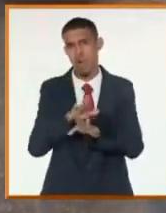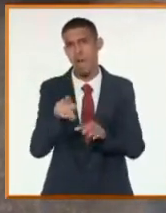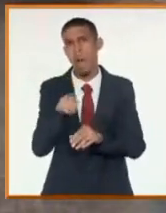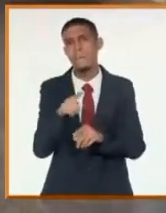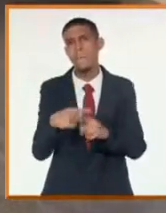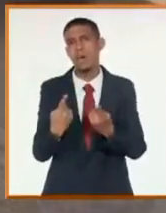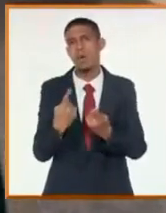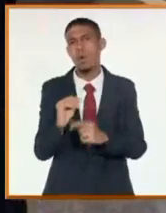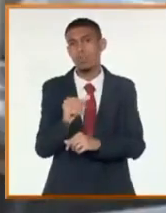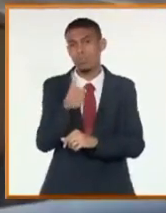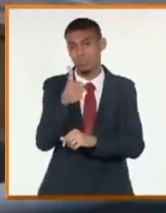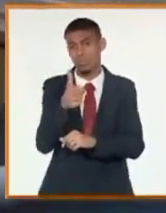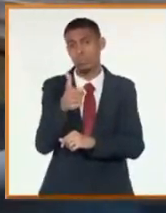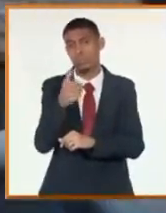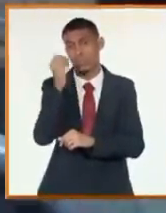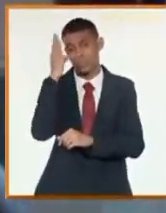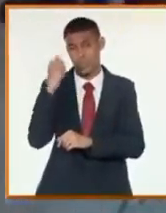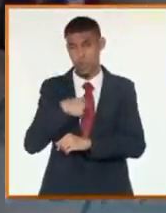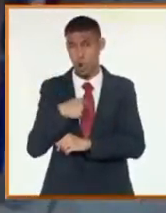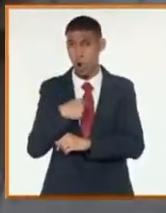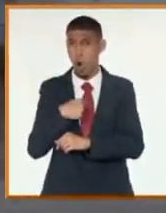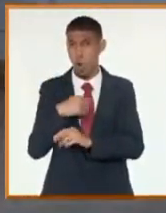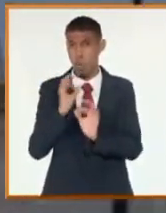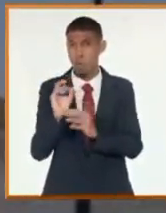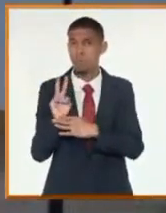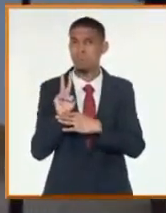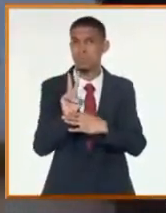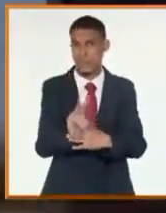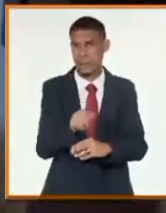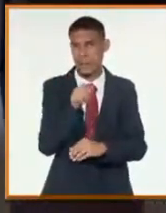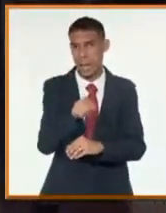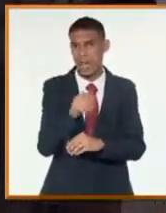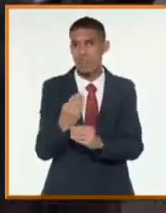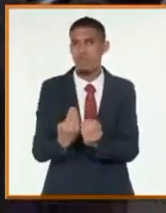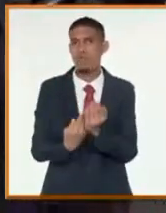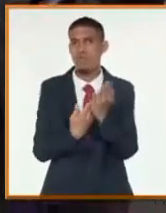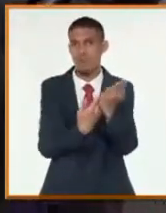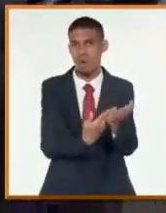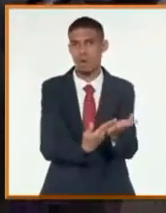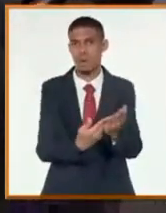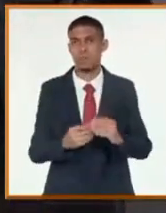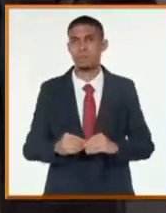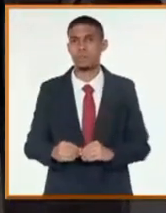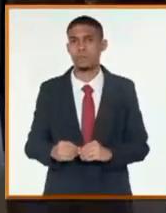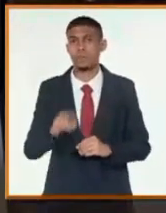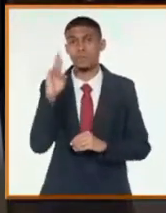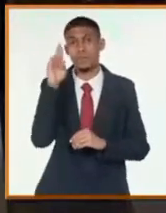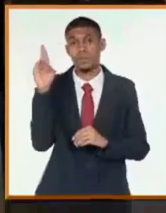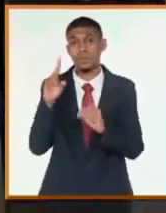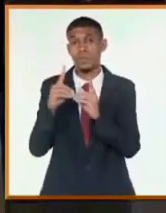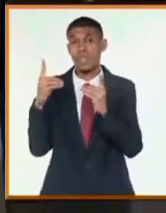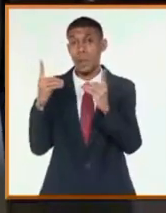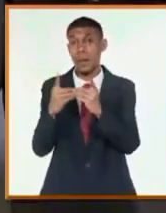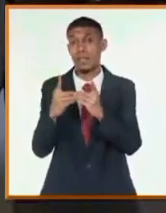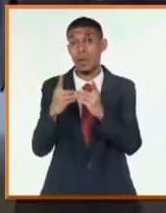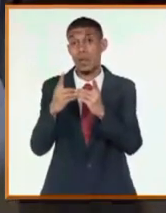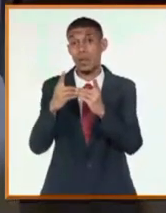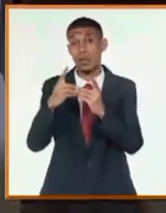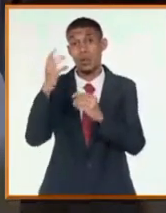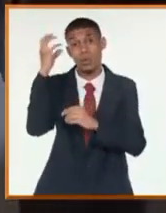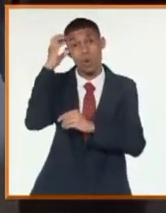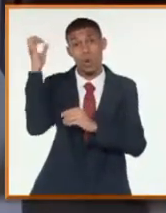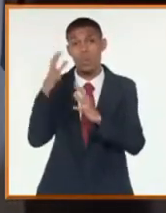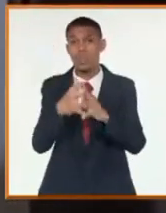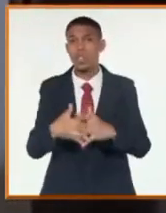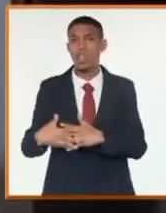del encuentro histórico entre Fidel y Malcolm X en Nueva York, cuando Fidel, el Departamento de Estado, le negó la posibilidad de que se hospedara